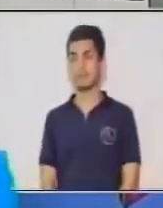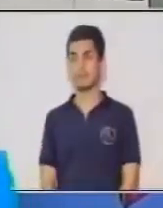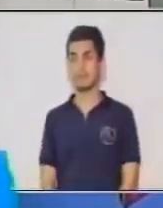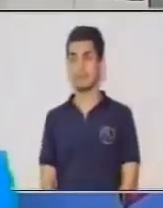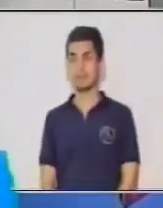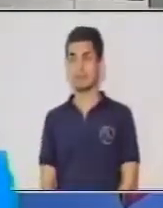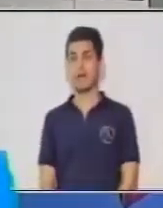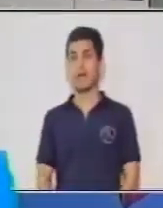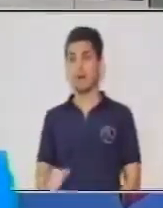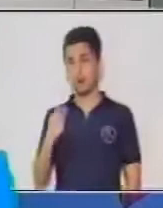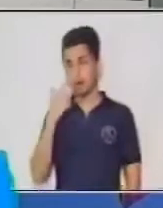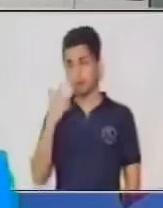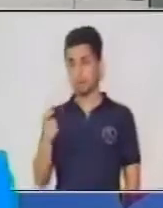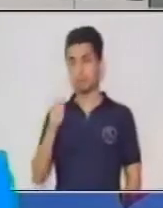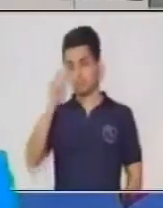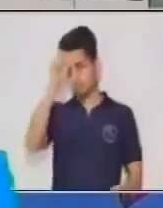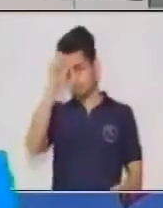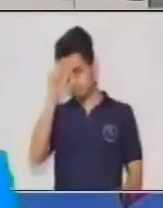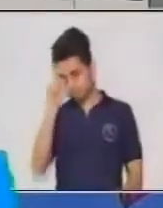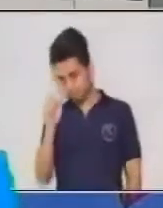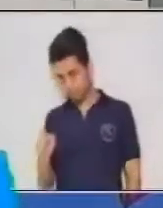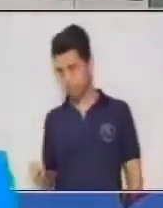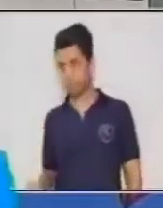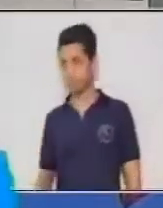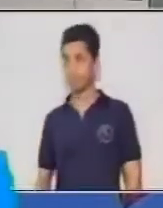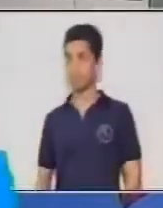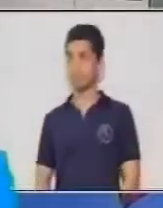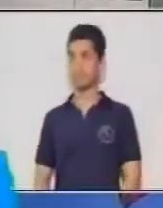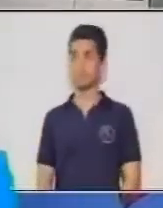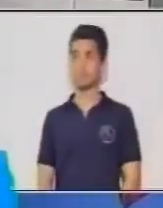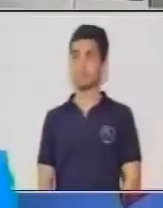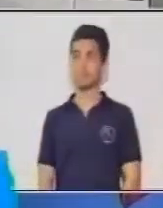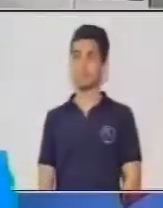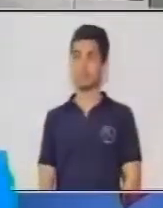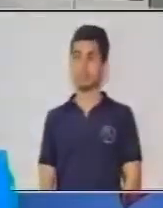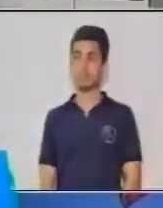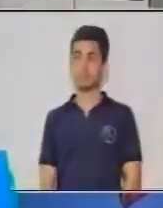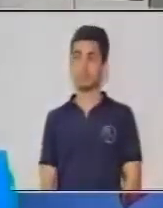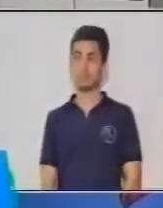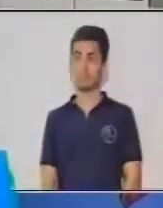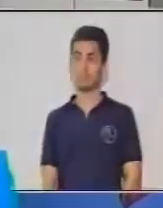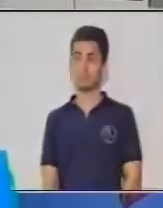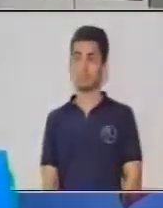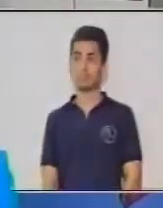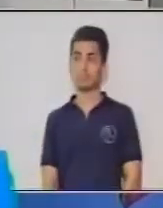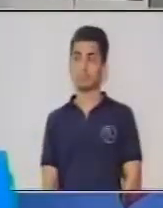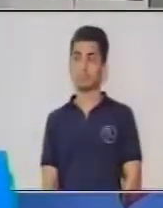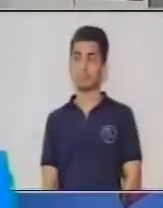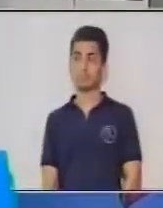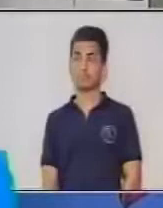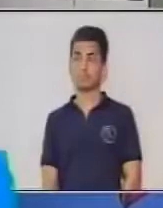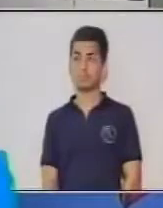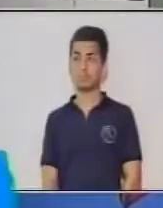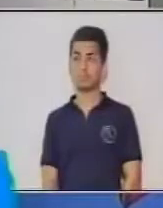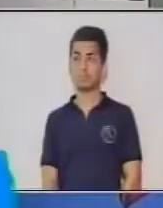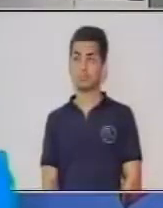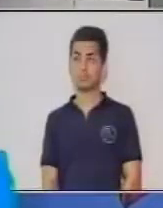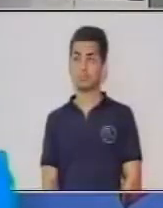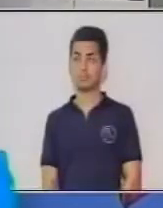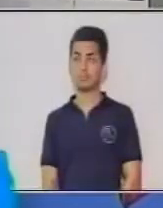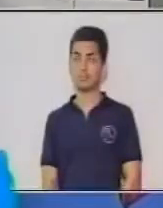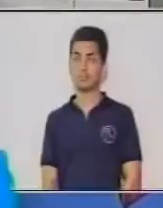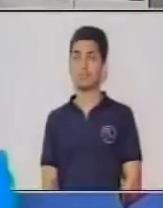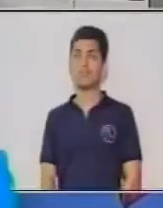Entonces ahora vamos a trazar nuestra asíntota horizontal y vertical. La